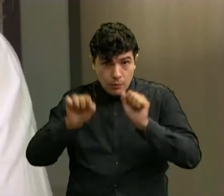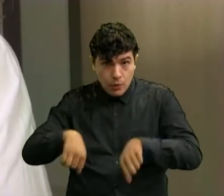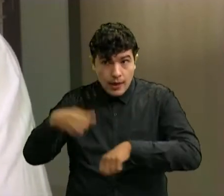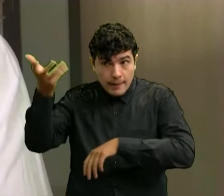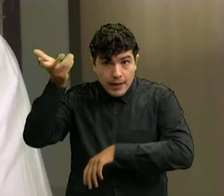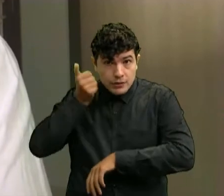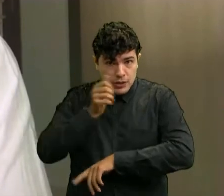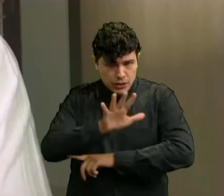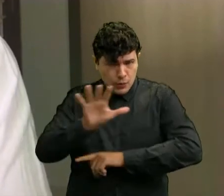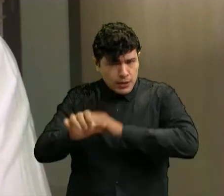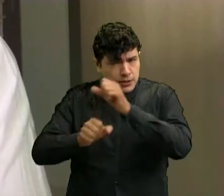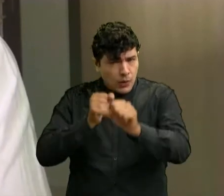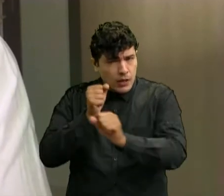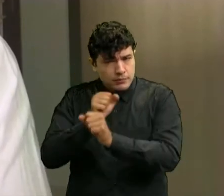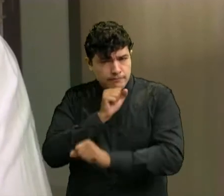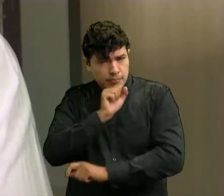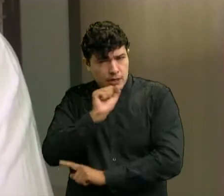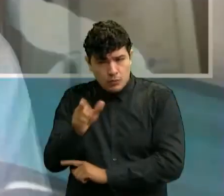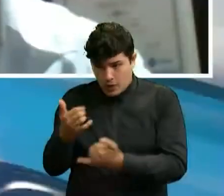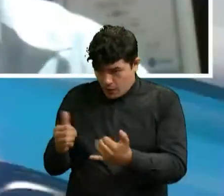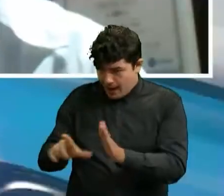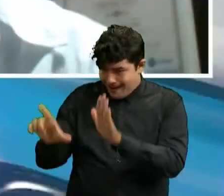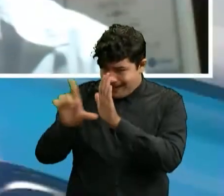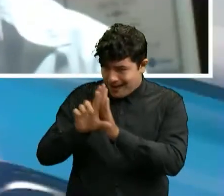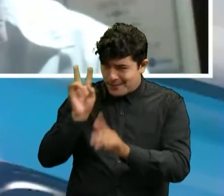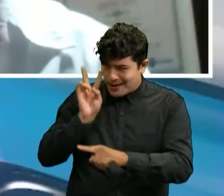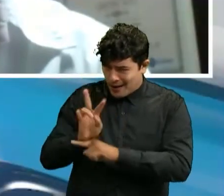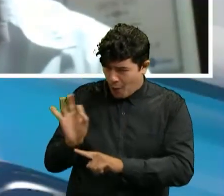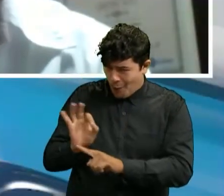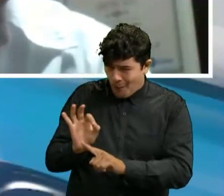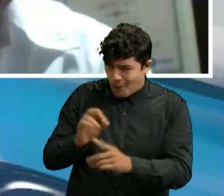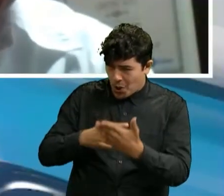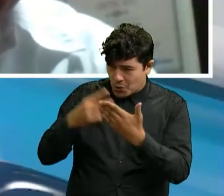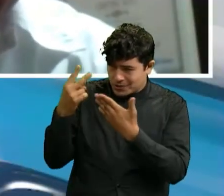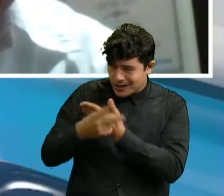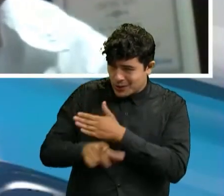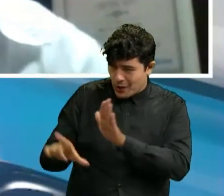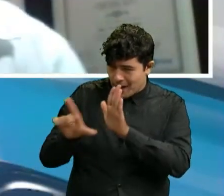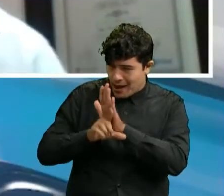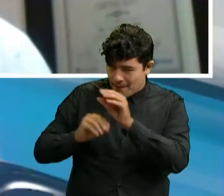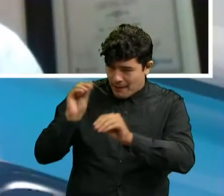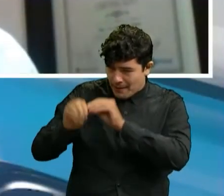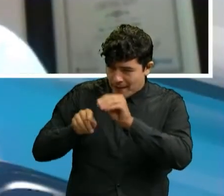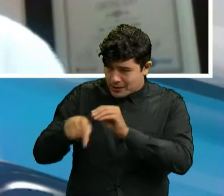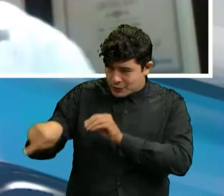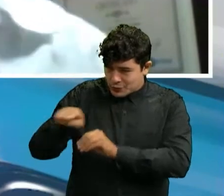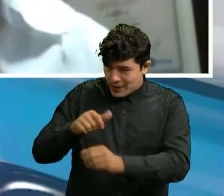Doctor Jorge Luis, ¿hay una ley para vigilantes? ¿Algún proyecto de ley para vigilantes?